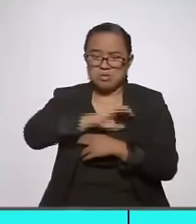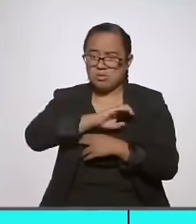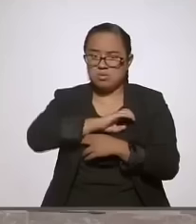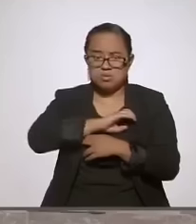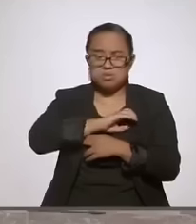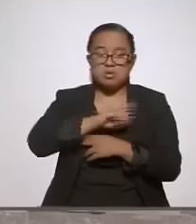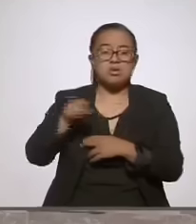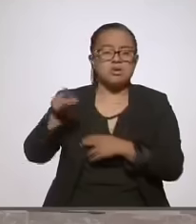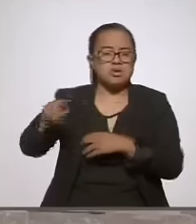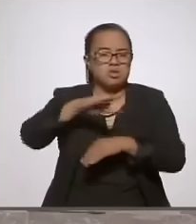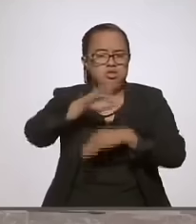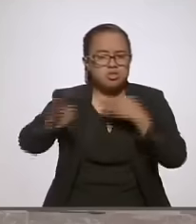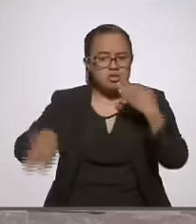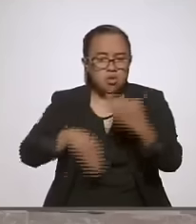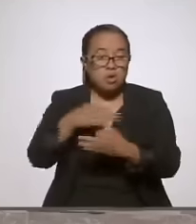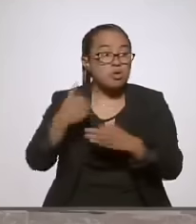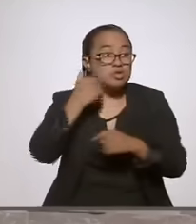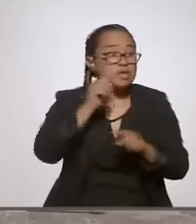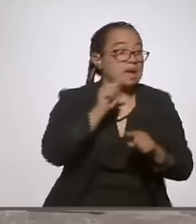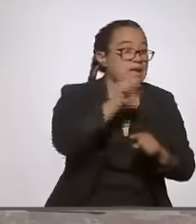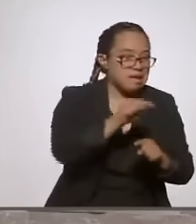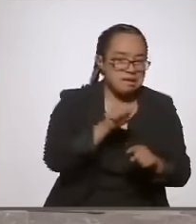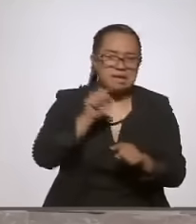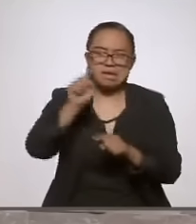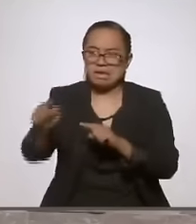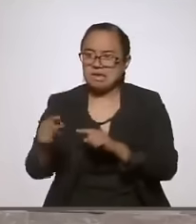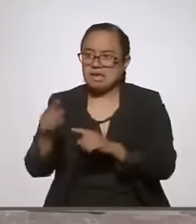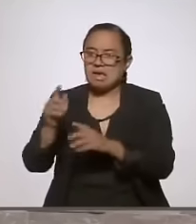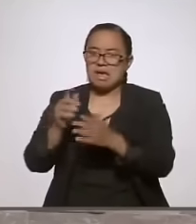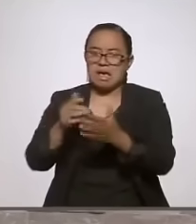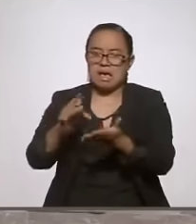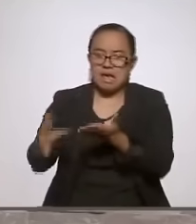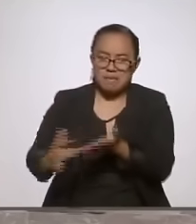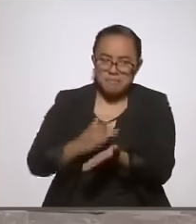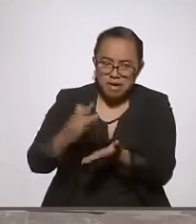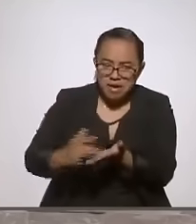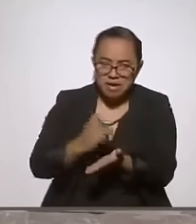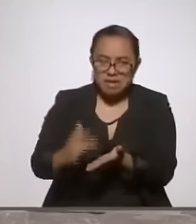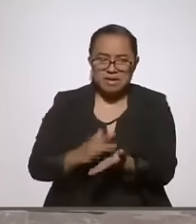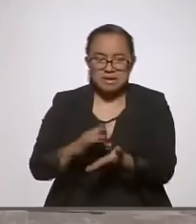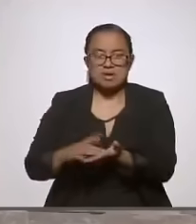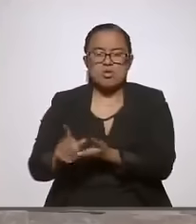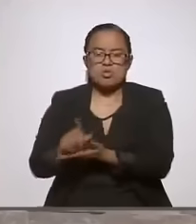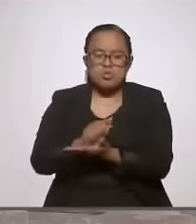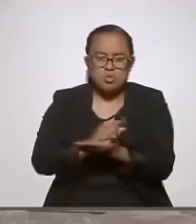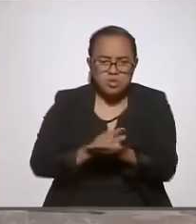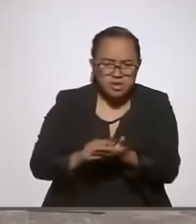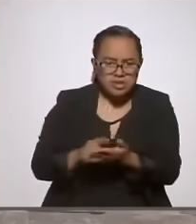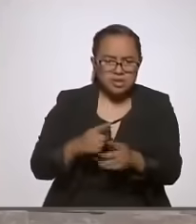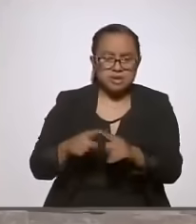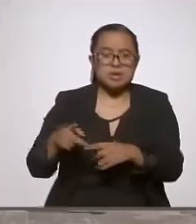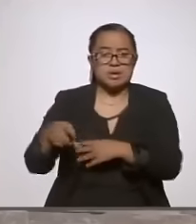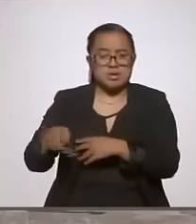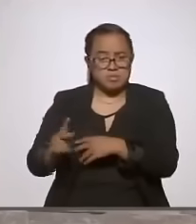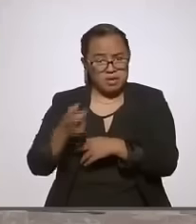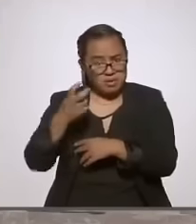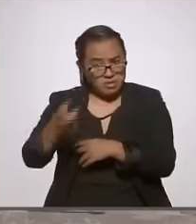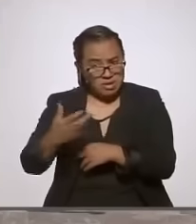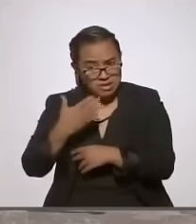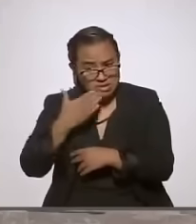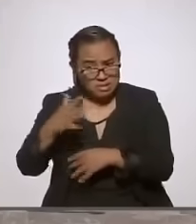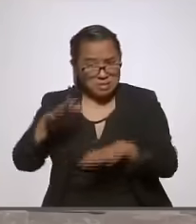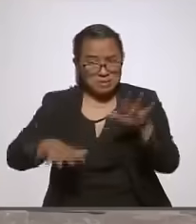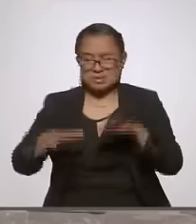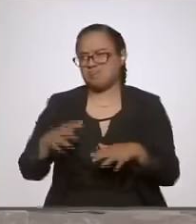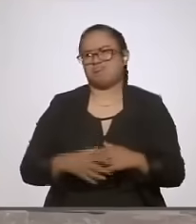a todos, a todos los trenes del show de acá, del Twitter. Y no, pues no, es lo correcto. Y la gente,